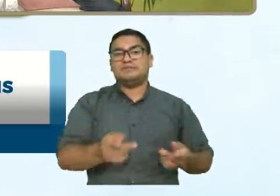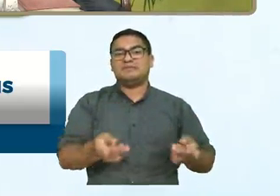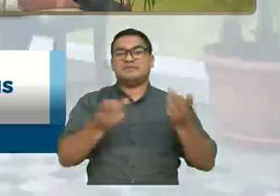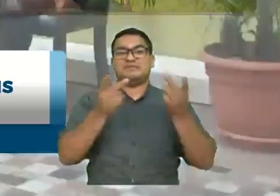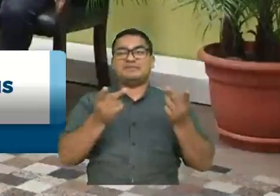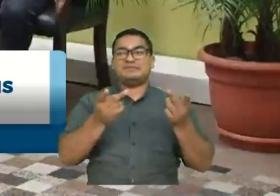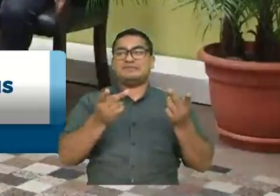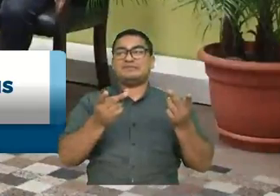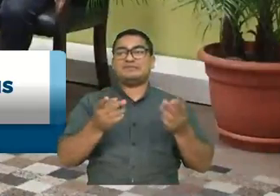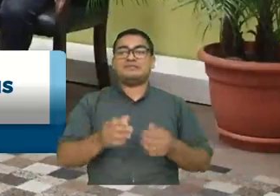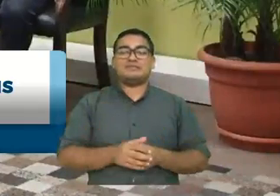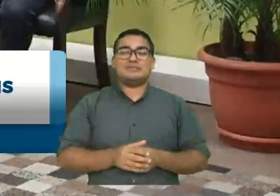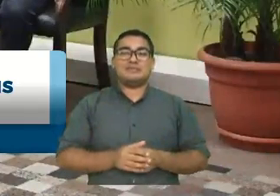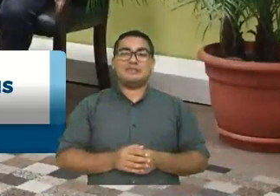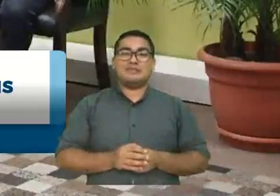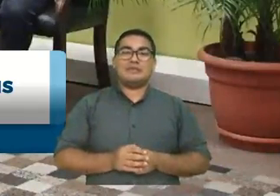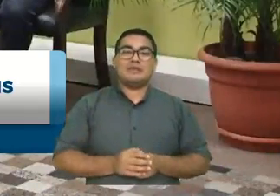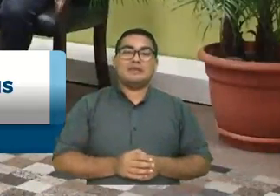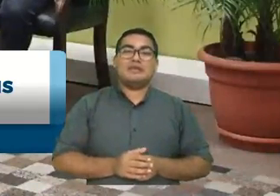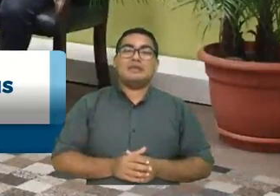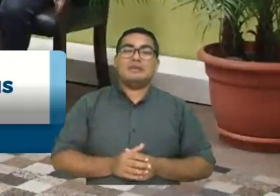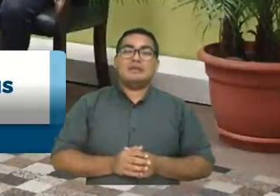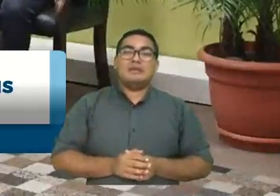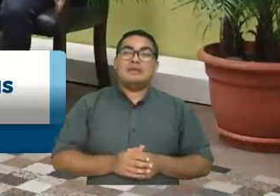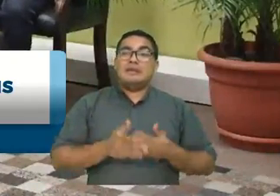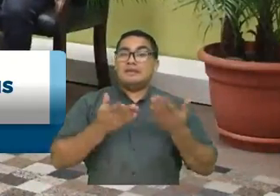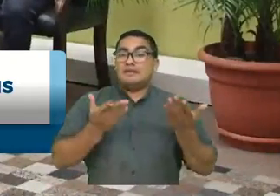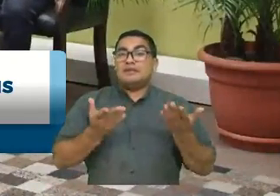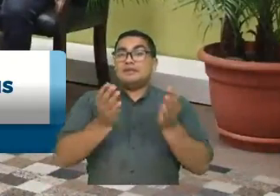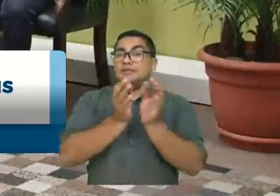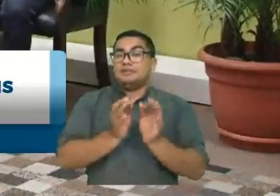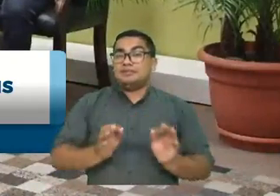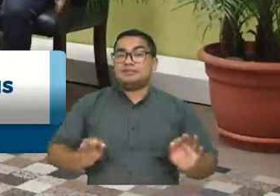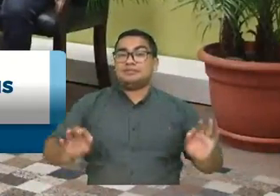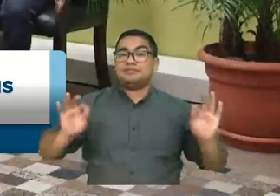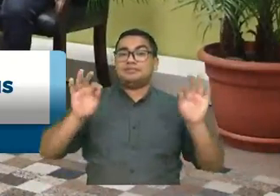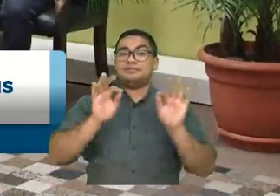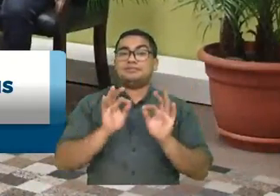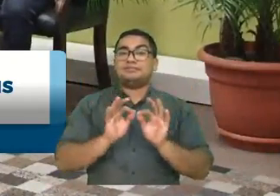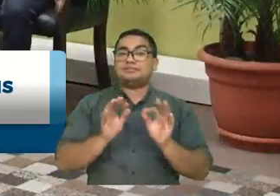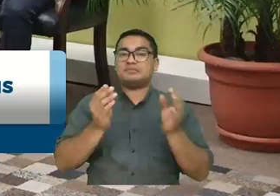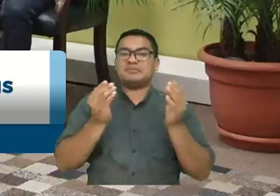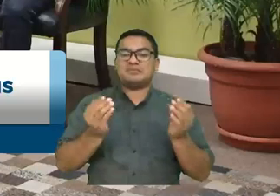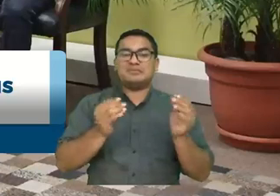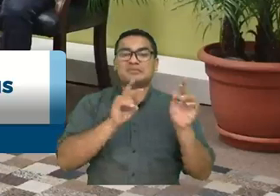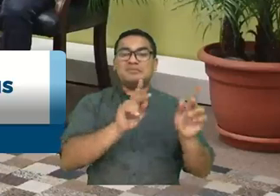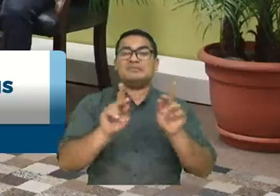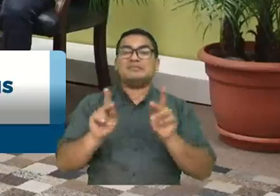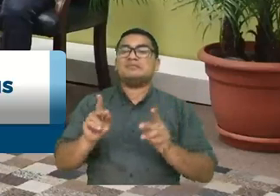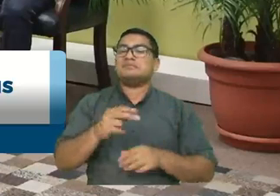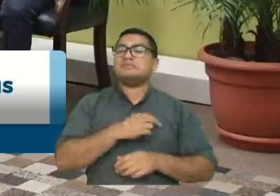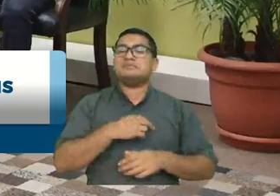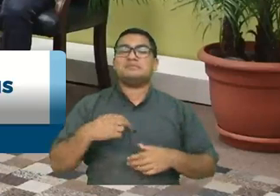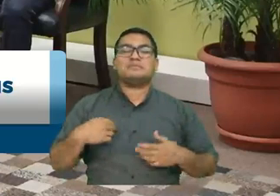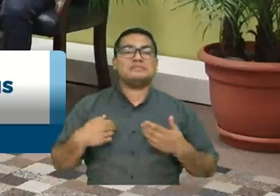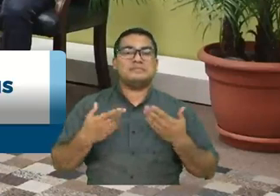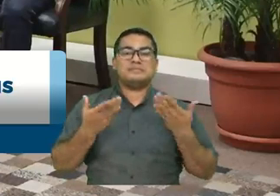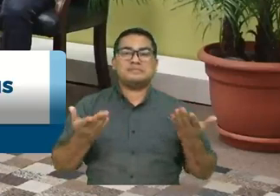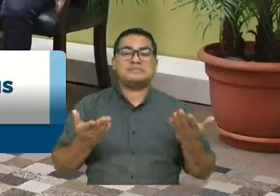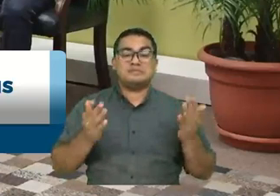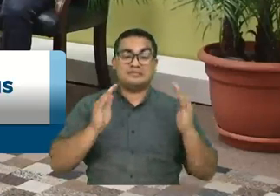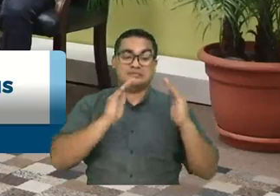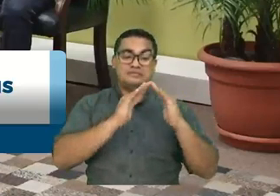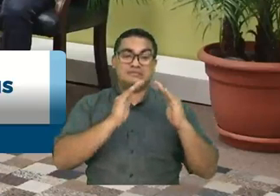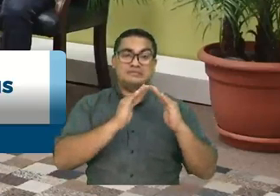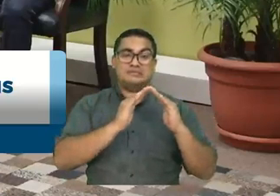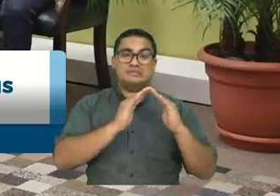si hay agua estancada, ¿verdad? Claro. Entonces lo importante, lo que tenemos que hacer nosotros como en nuestro hogar,